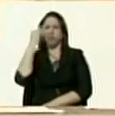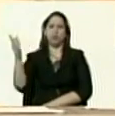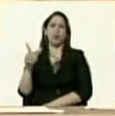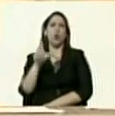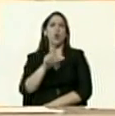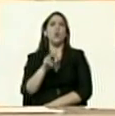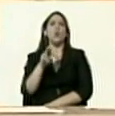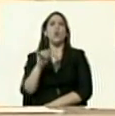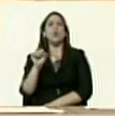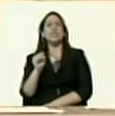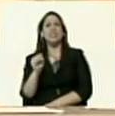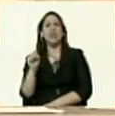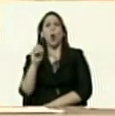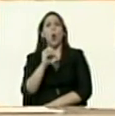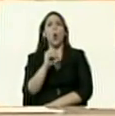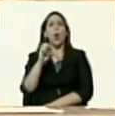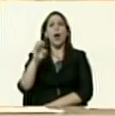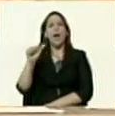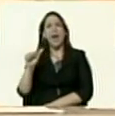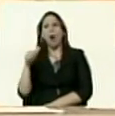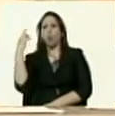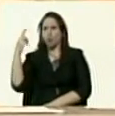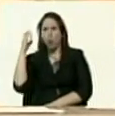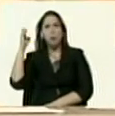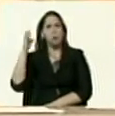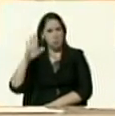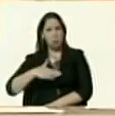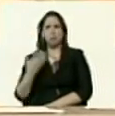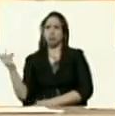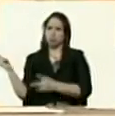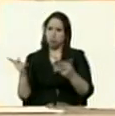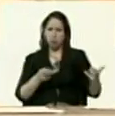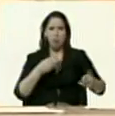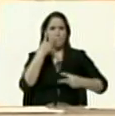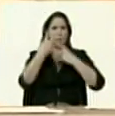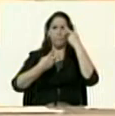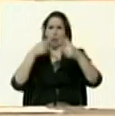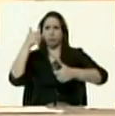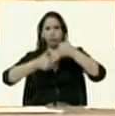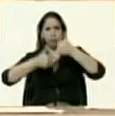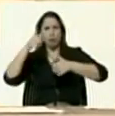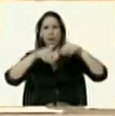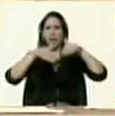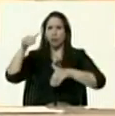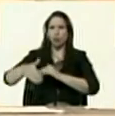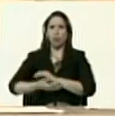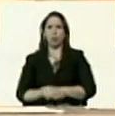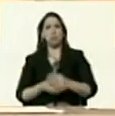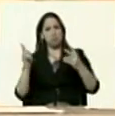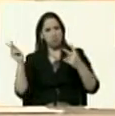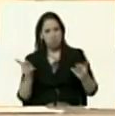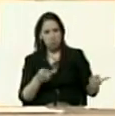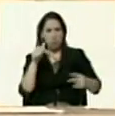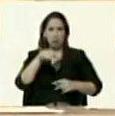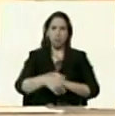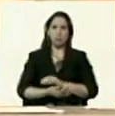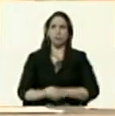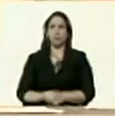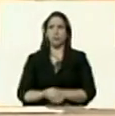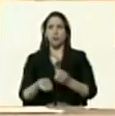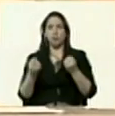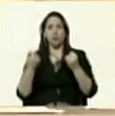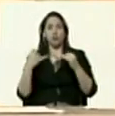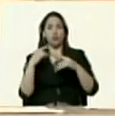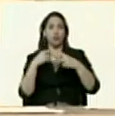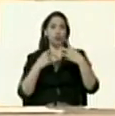la OEA. Pero de resto, la Unión Europea que quiera venir a las elecciones a verla, a chequearla, bienvenido. Así que son muchas cosas